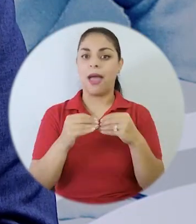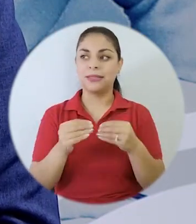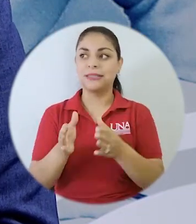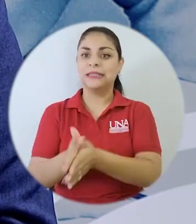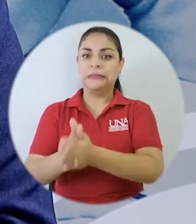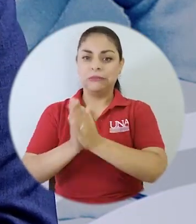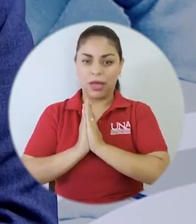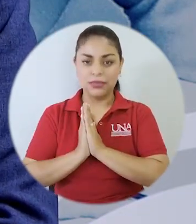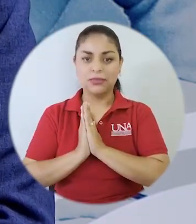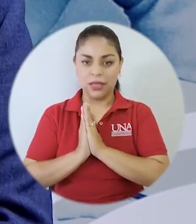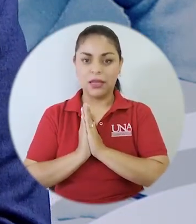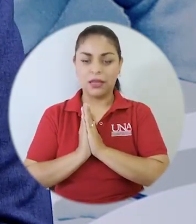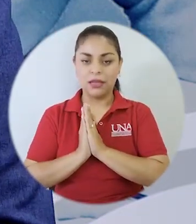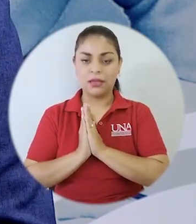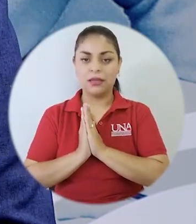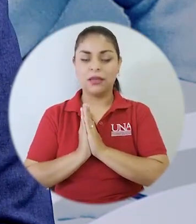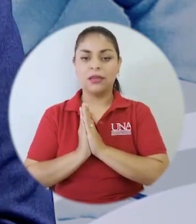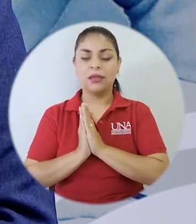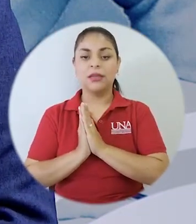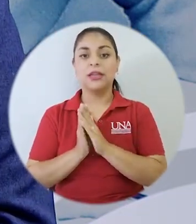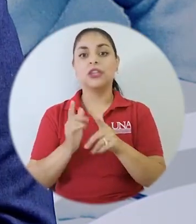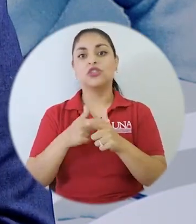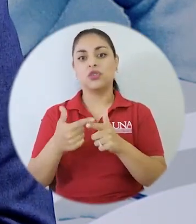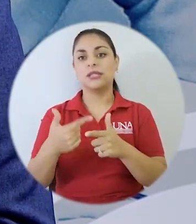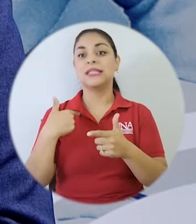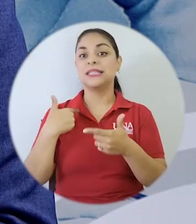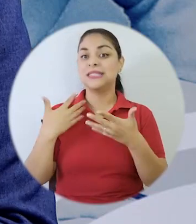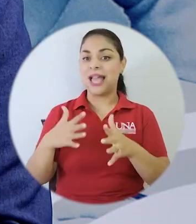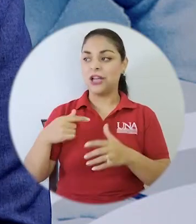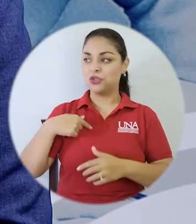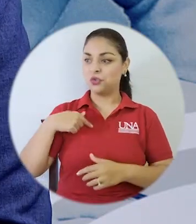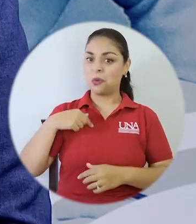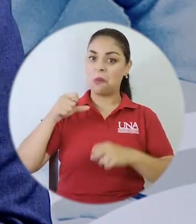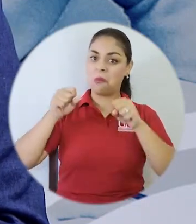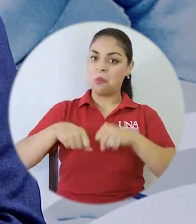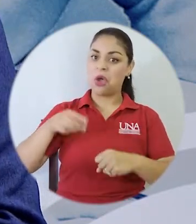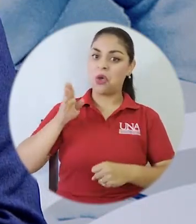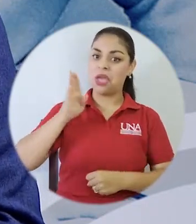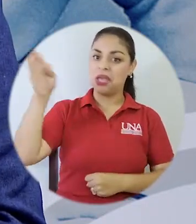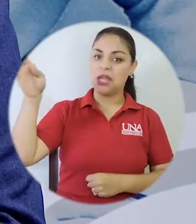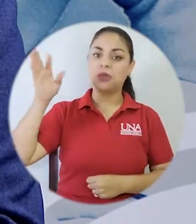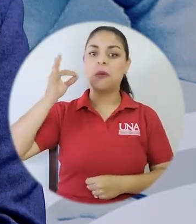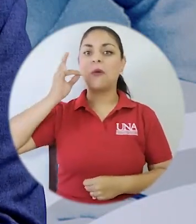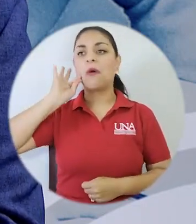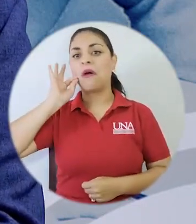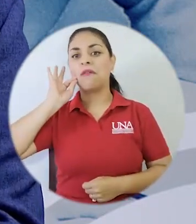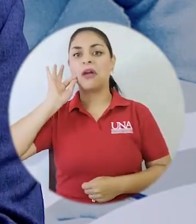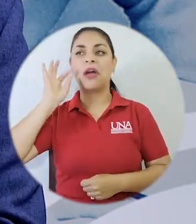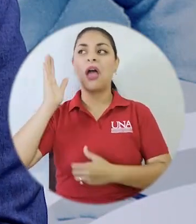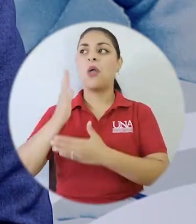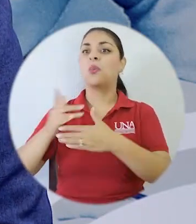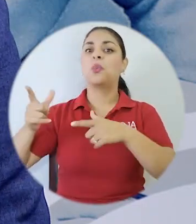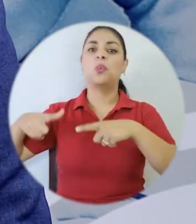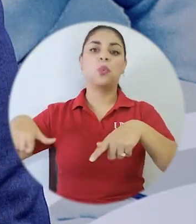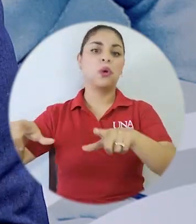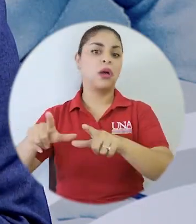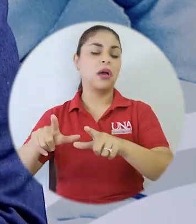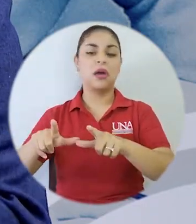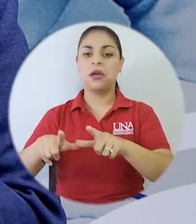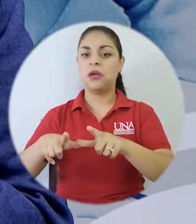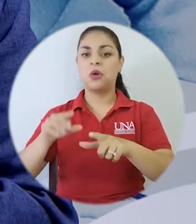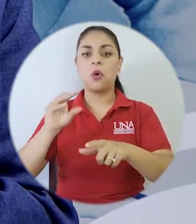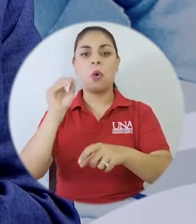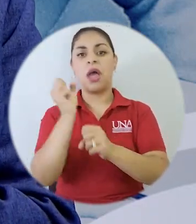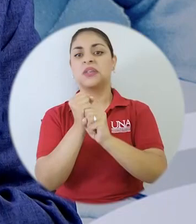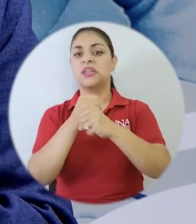demanda. Se genera la demanda del centro, entonces ya Maribel quiere irse a tomar un café el fin de semana a algún lado, o quiere